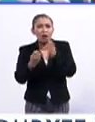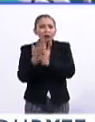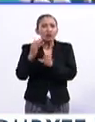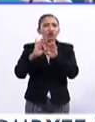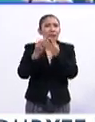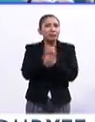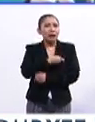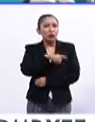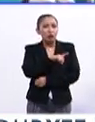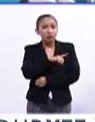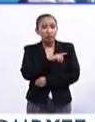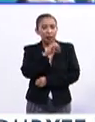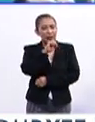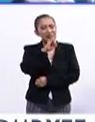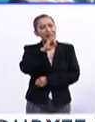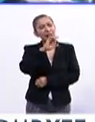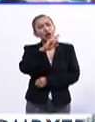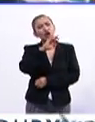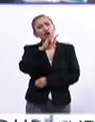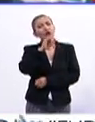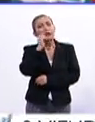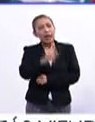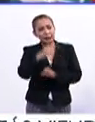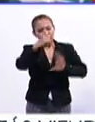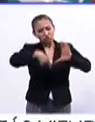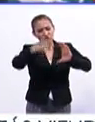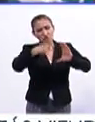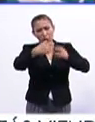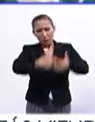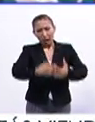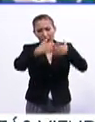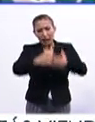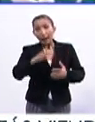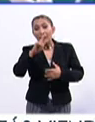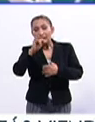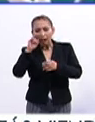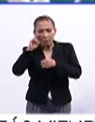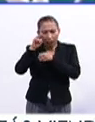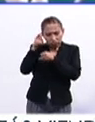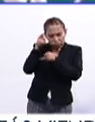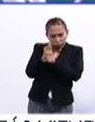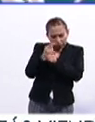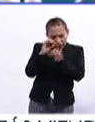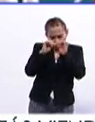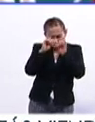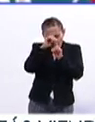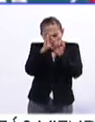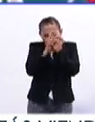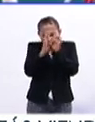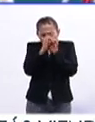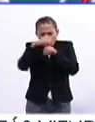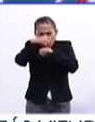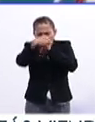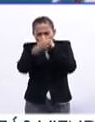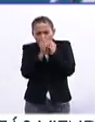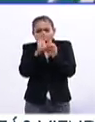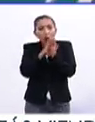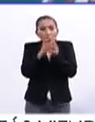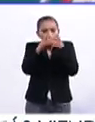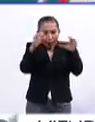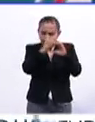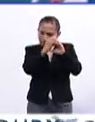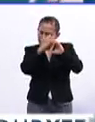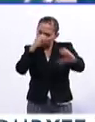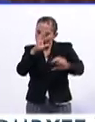un sincrotrón es un acelerador de partículas destinado a observar estructuras moleculares como si fuera un gran